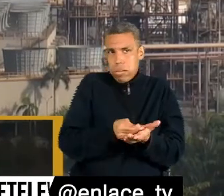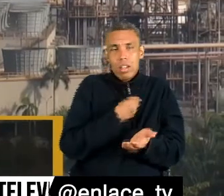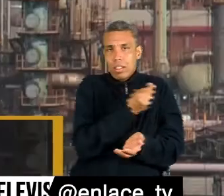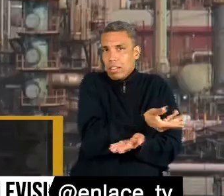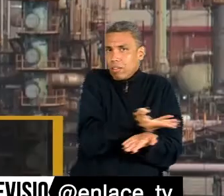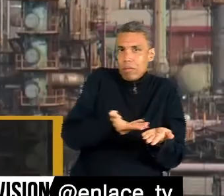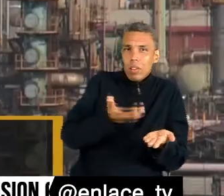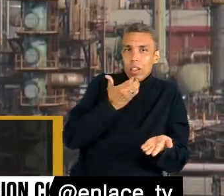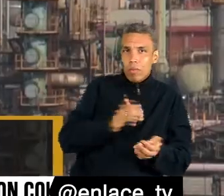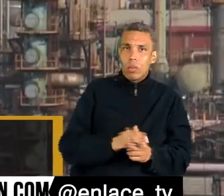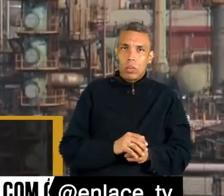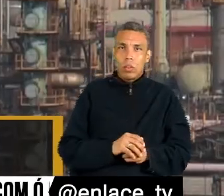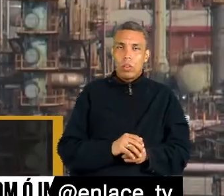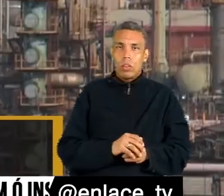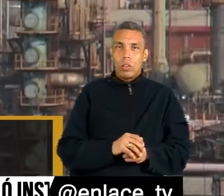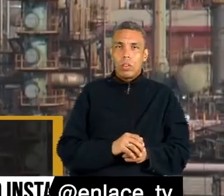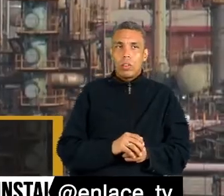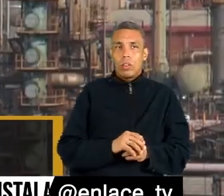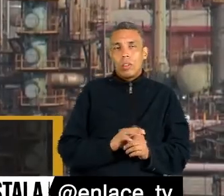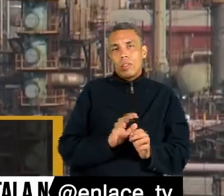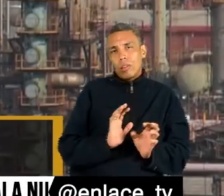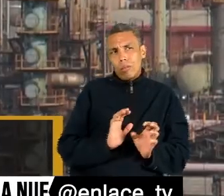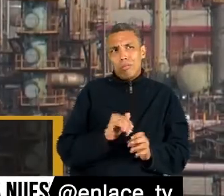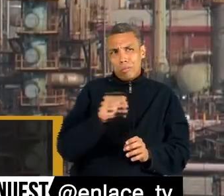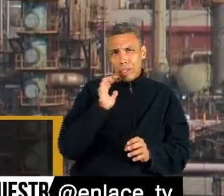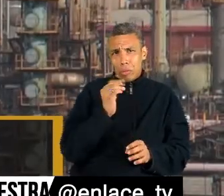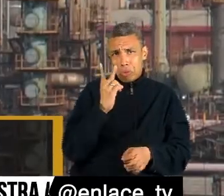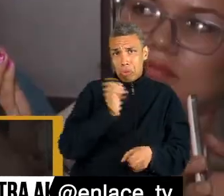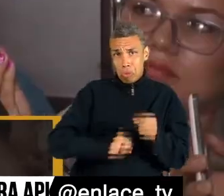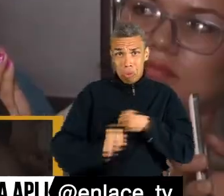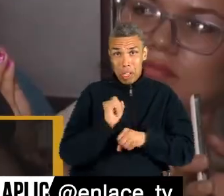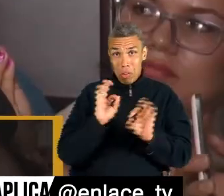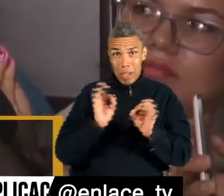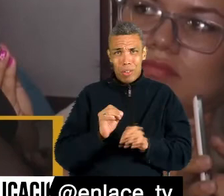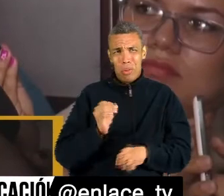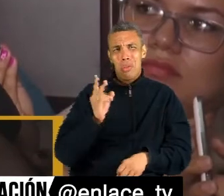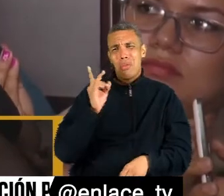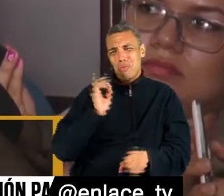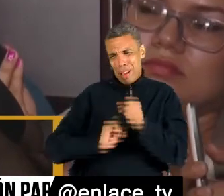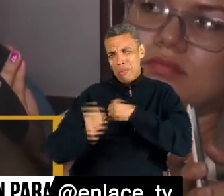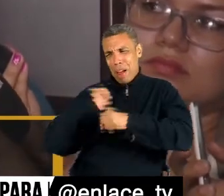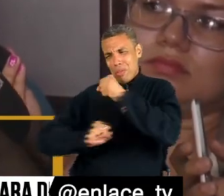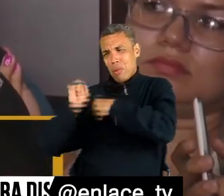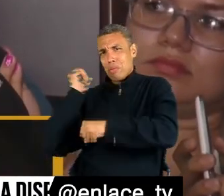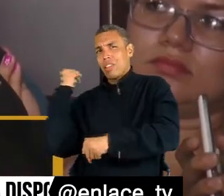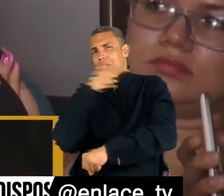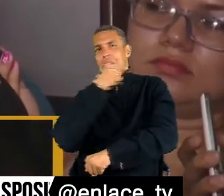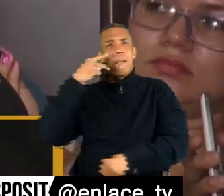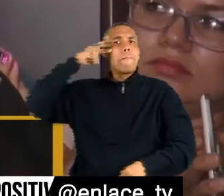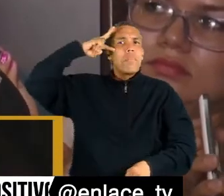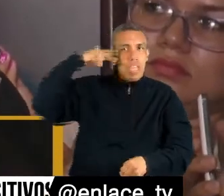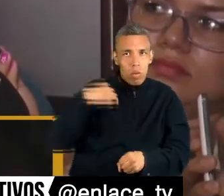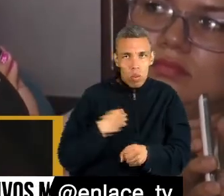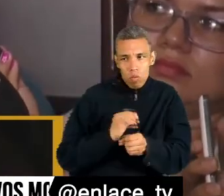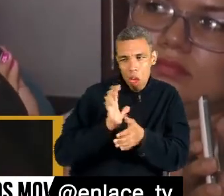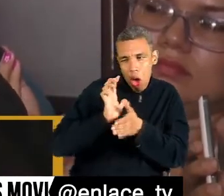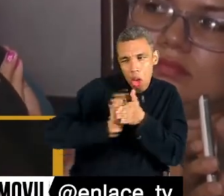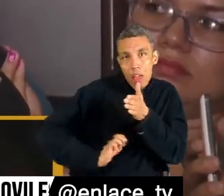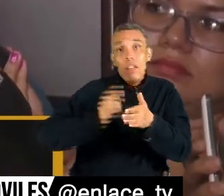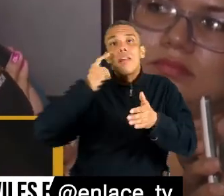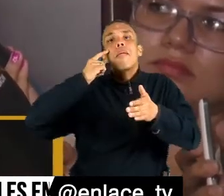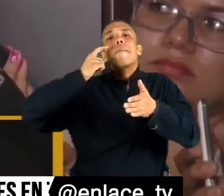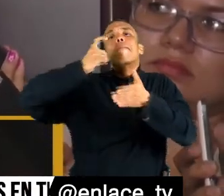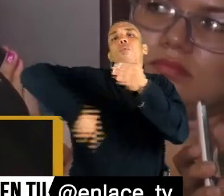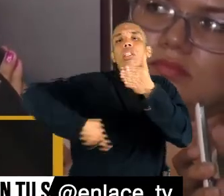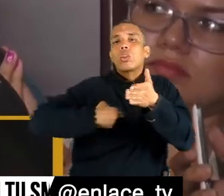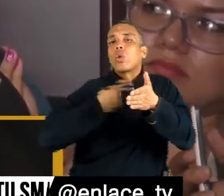pues vendría un tema ético, no legal. El legal es que solamente le podemos cobrar los últimos 2 años. Pero